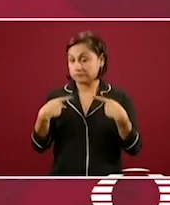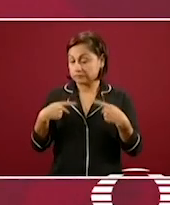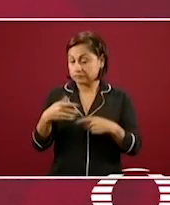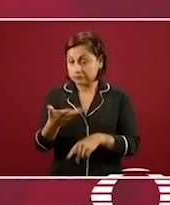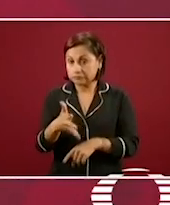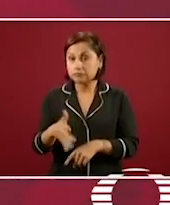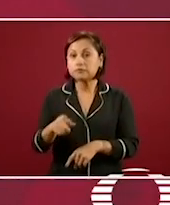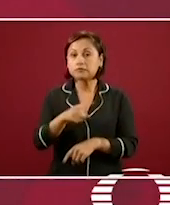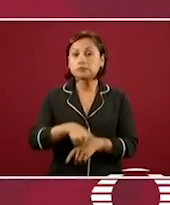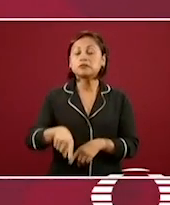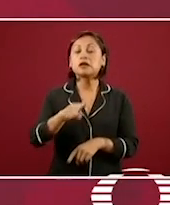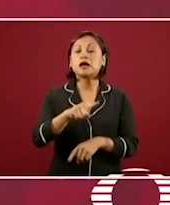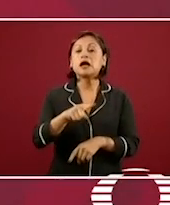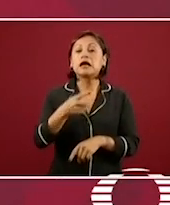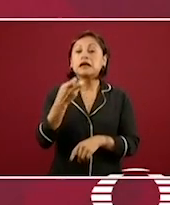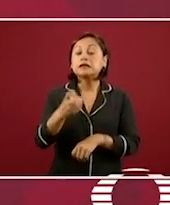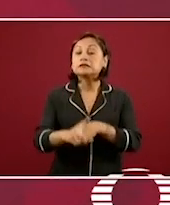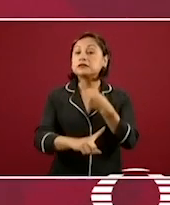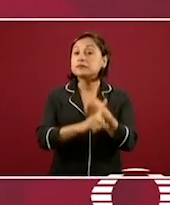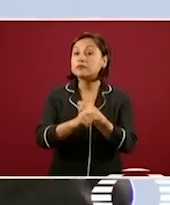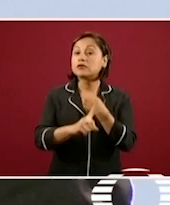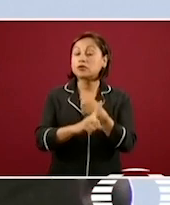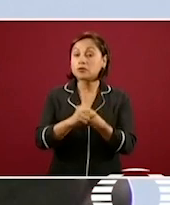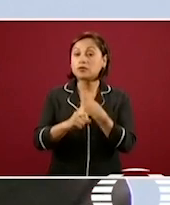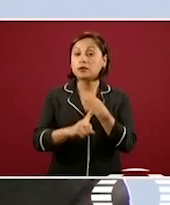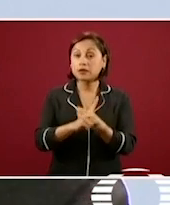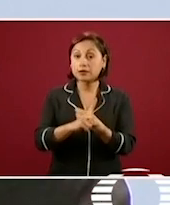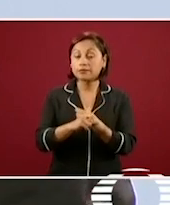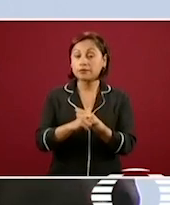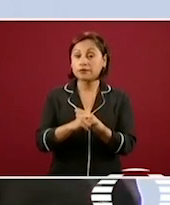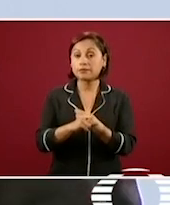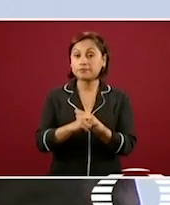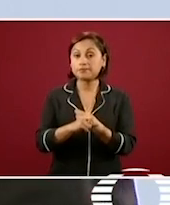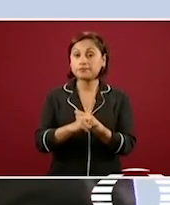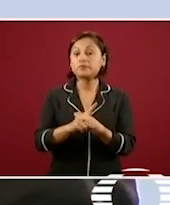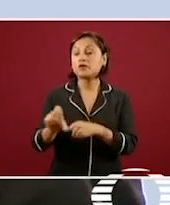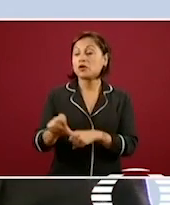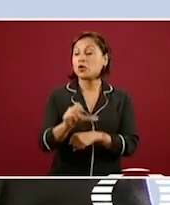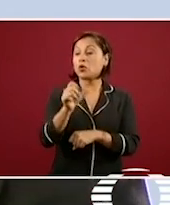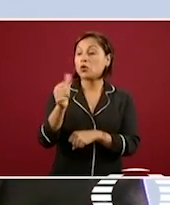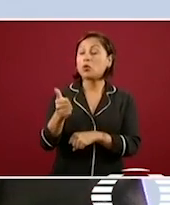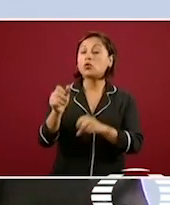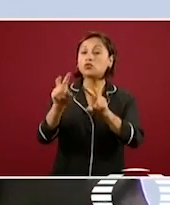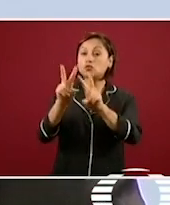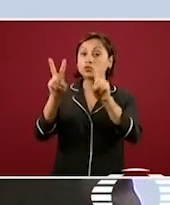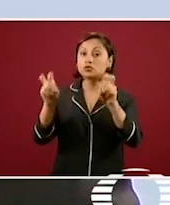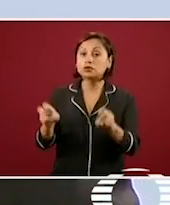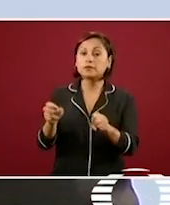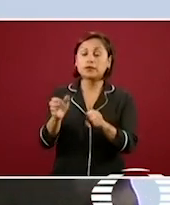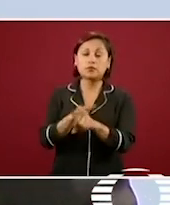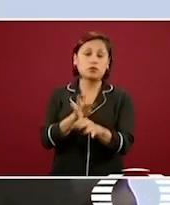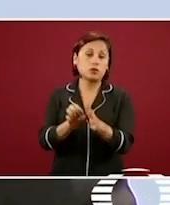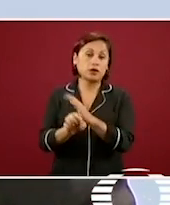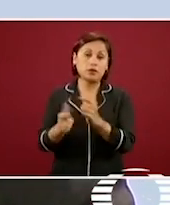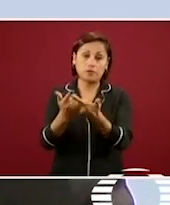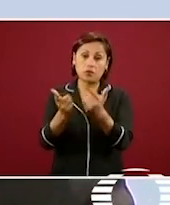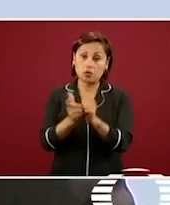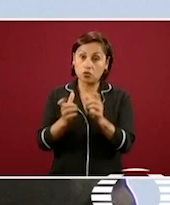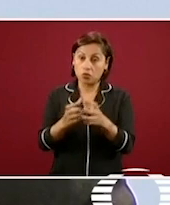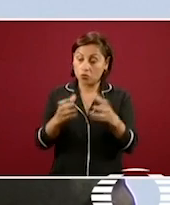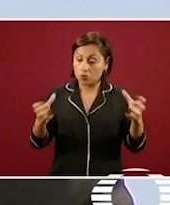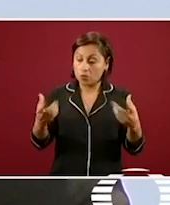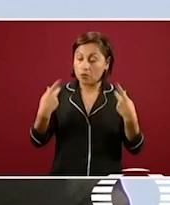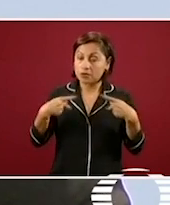personal hasta el jefe se despidió con tal de no pagar prestaciones hay 51 denuncias penas de prisión para quien utilice